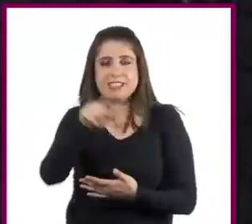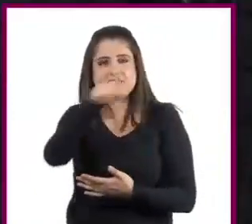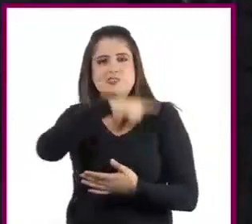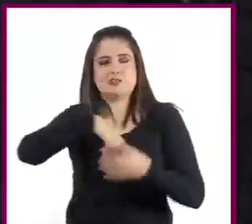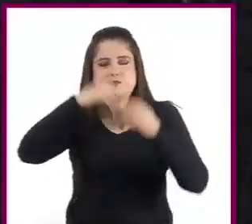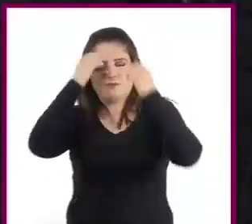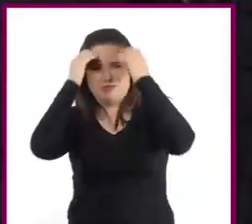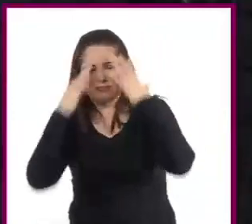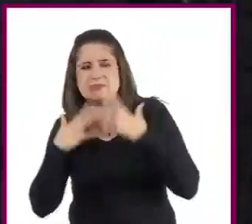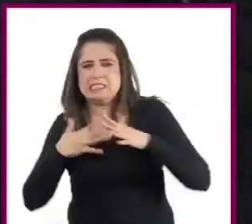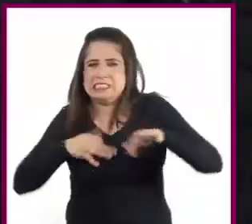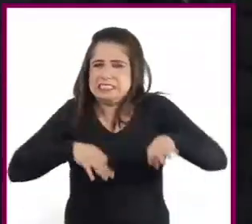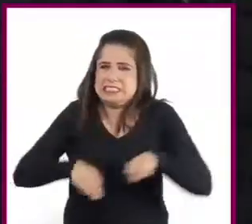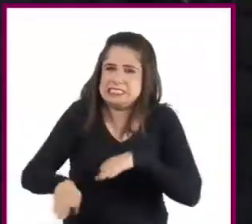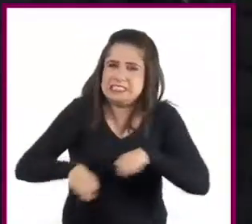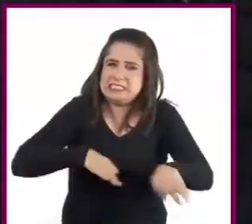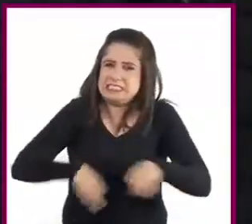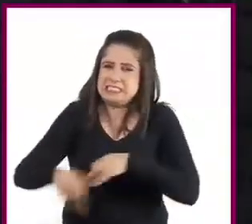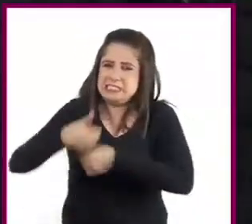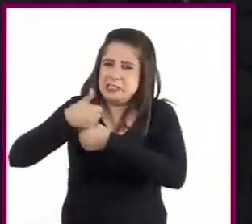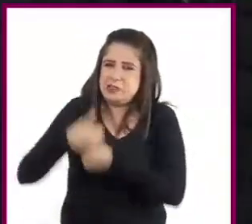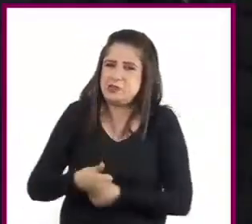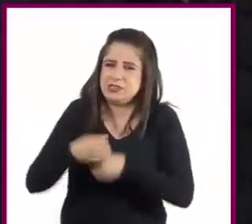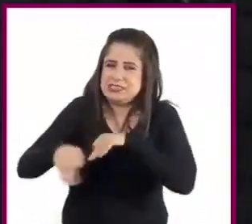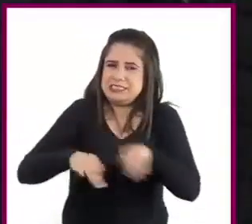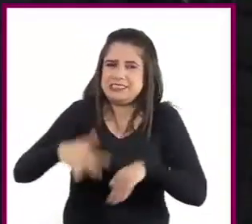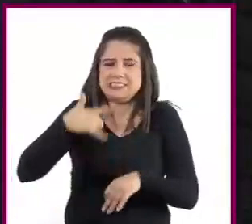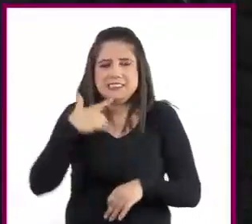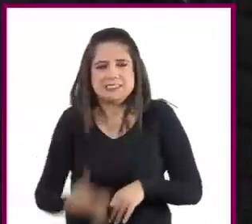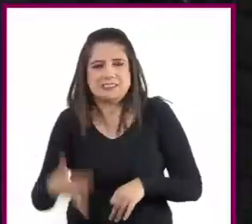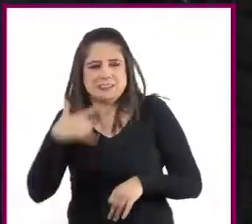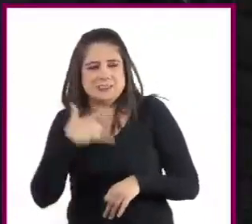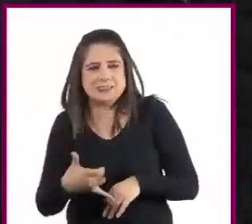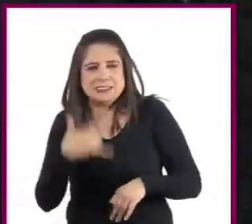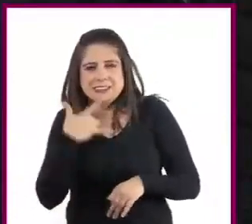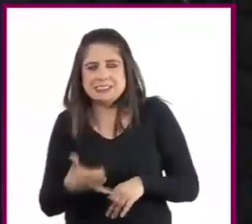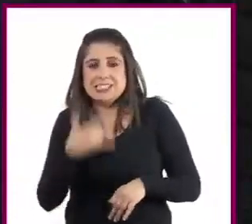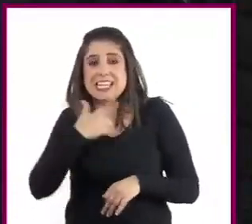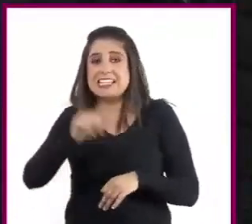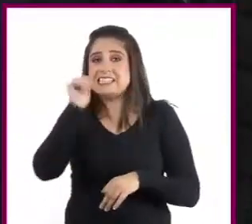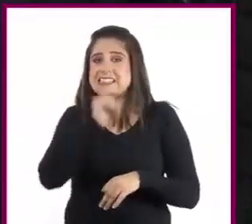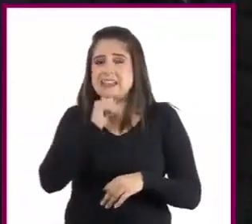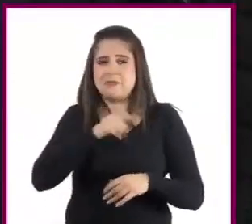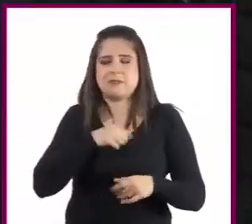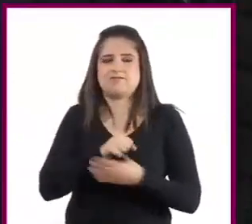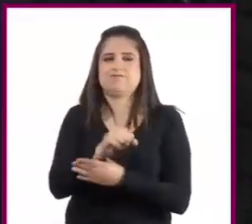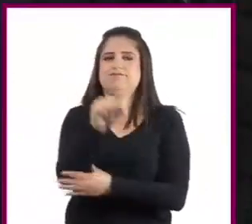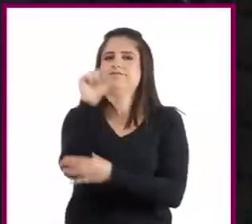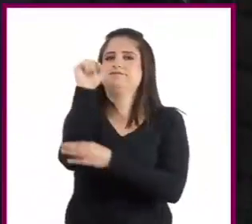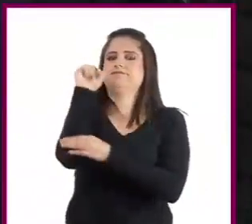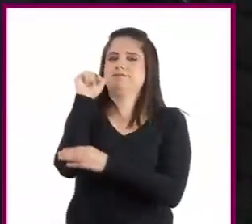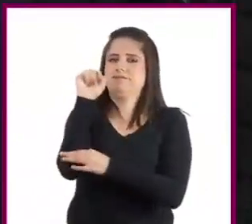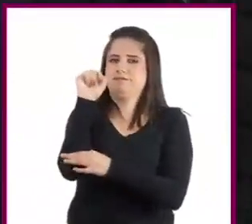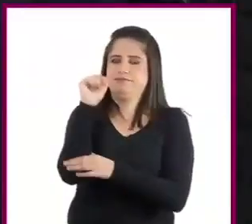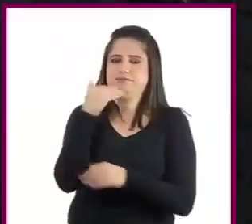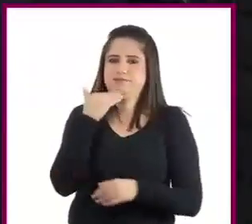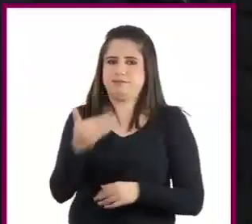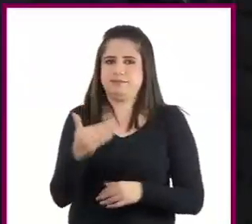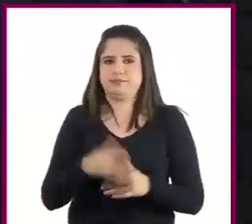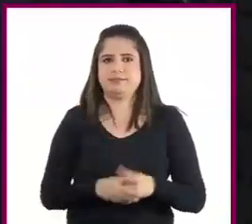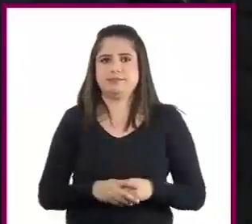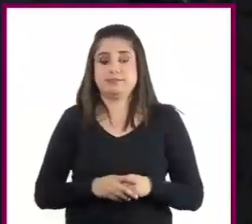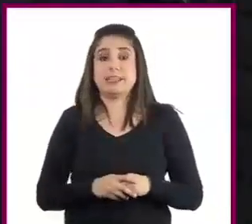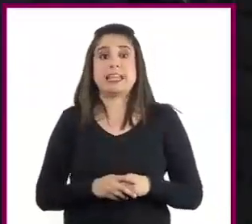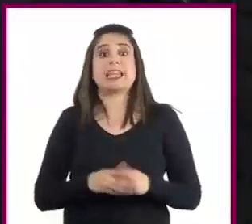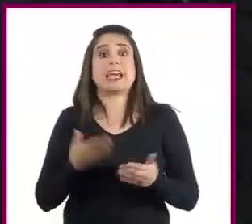Sudamos, sufrimos, incansables, siempre con la frente en alto.